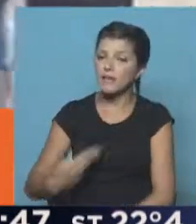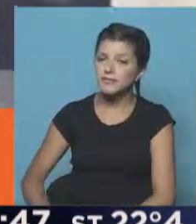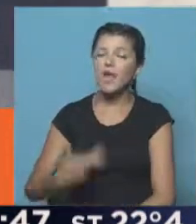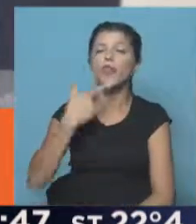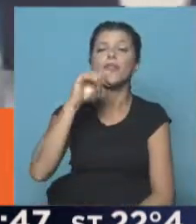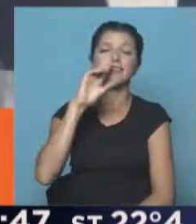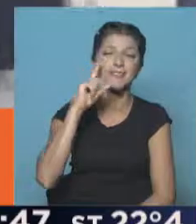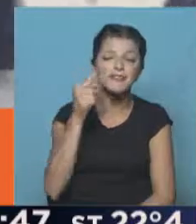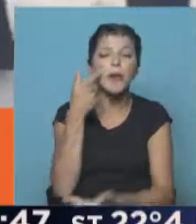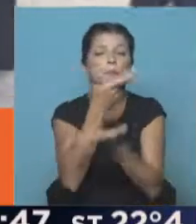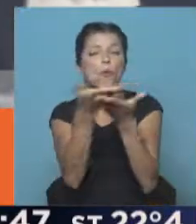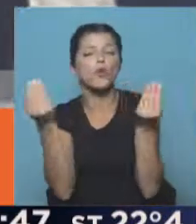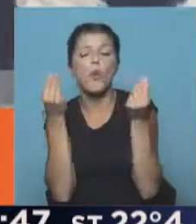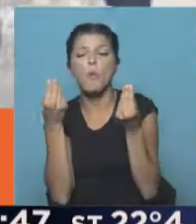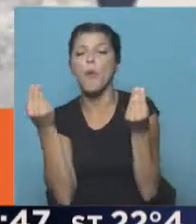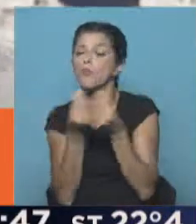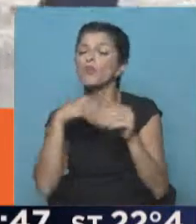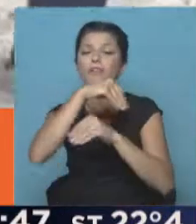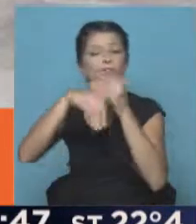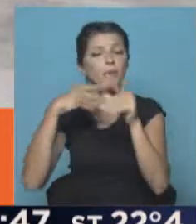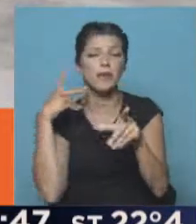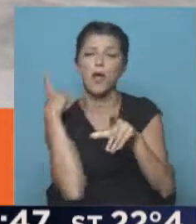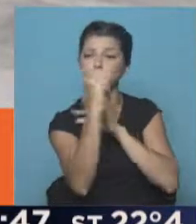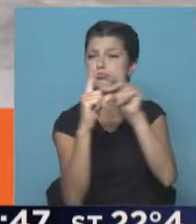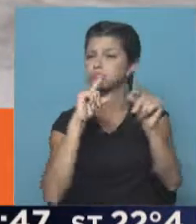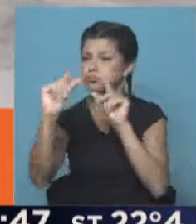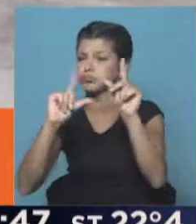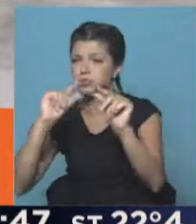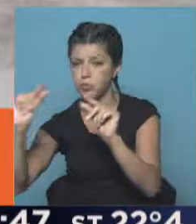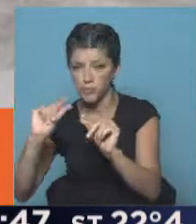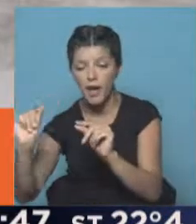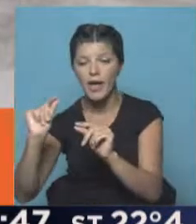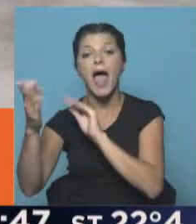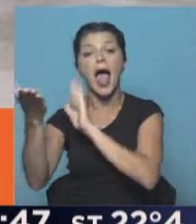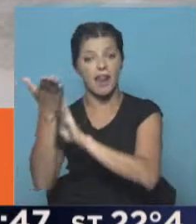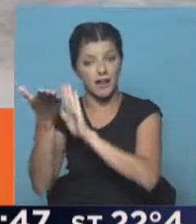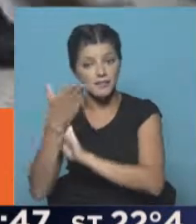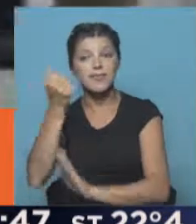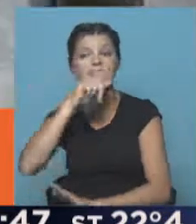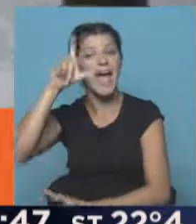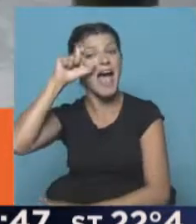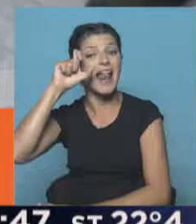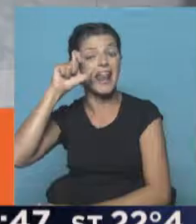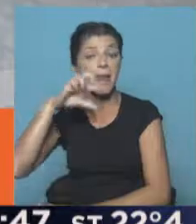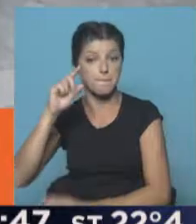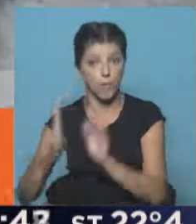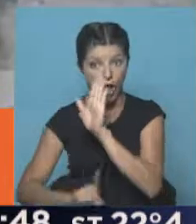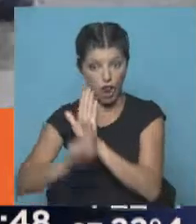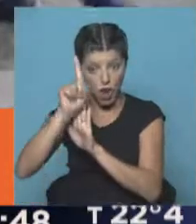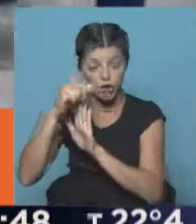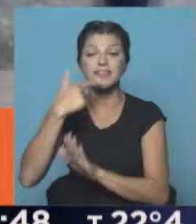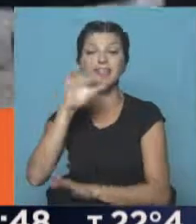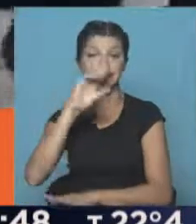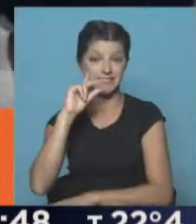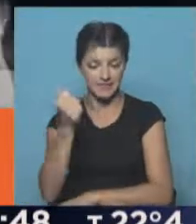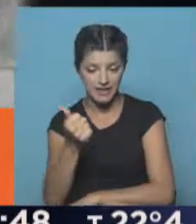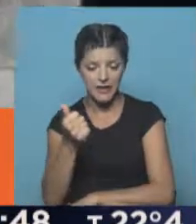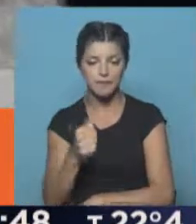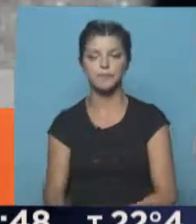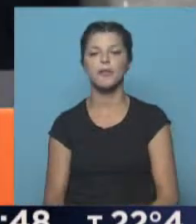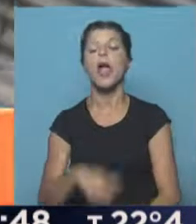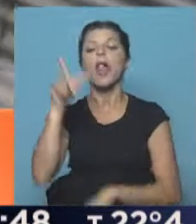incesante éxodo de miles de familias que abandonan los barrios del este de la ciudad siria de alepo en el norte del país los expulsados